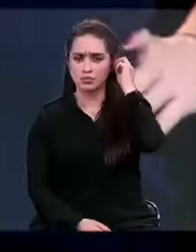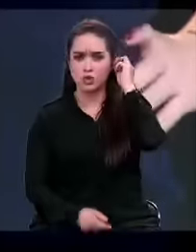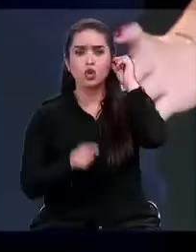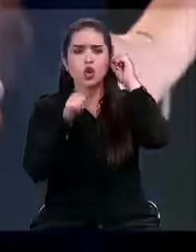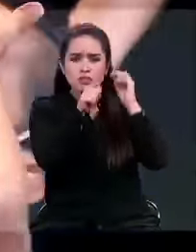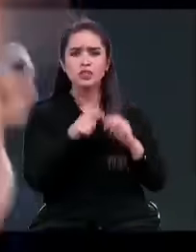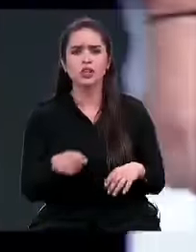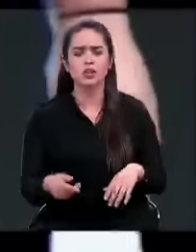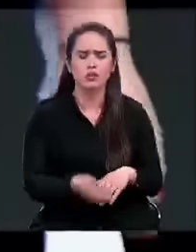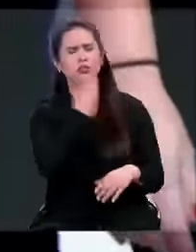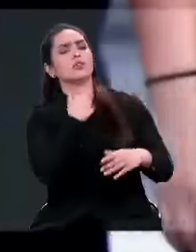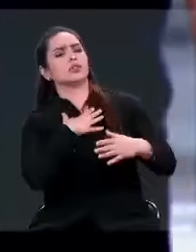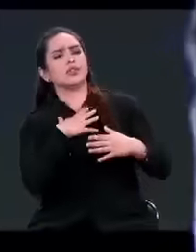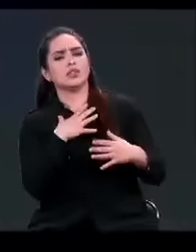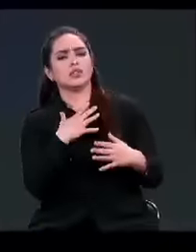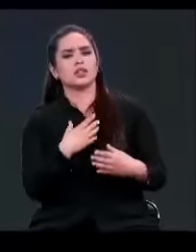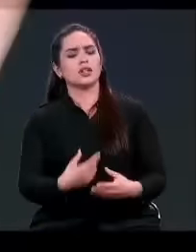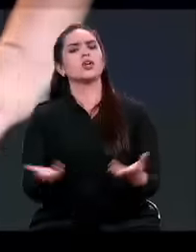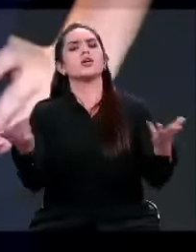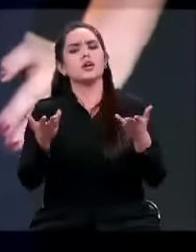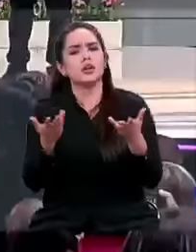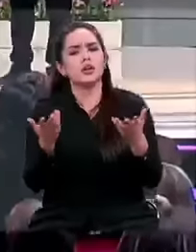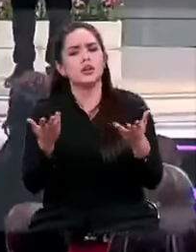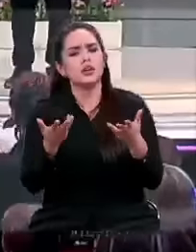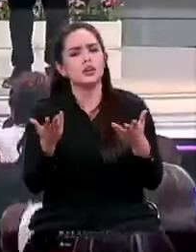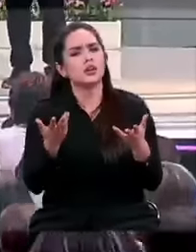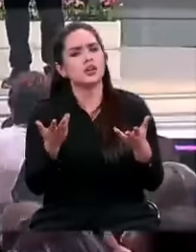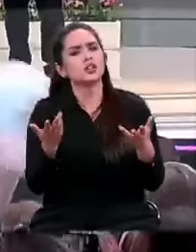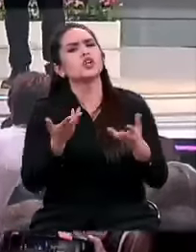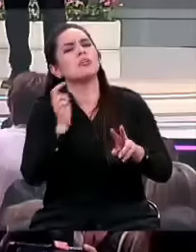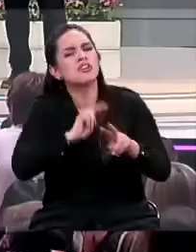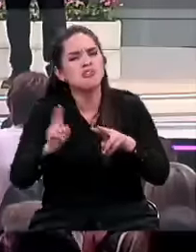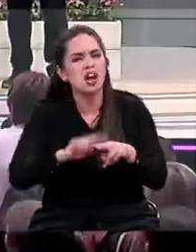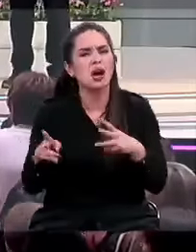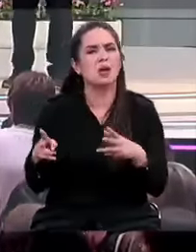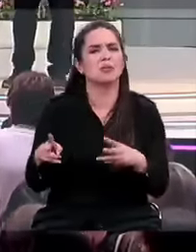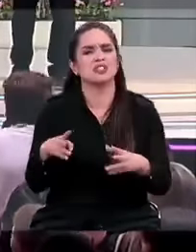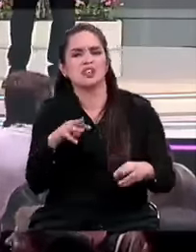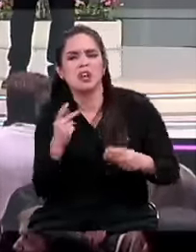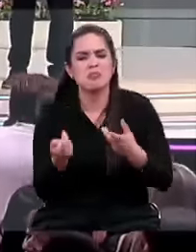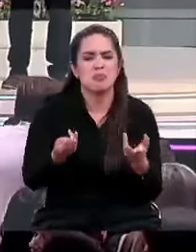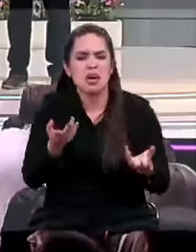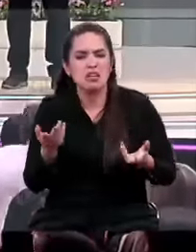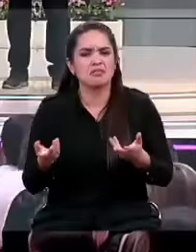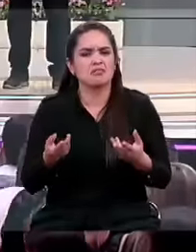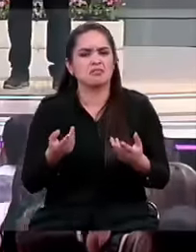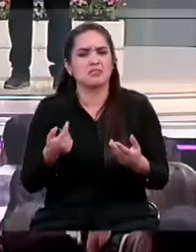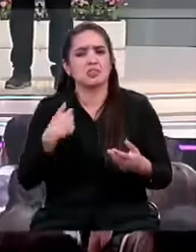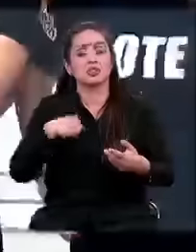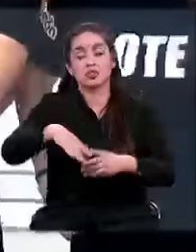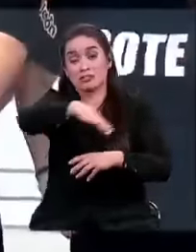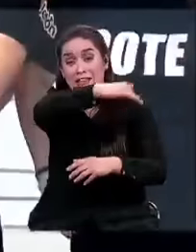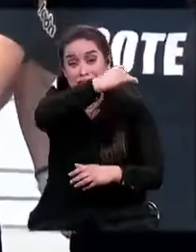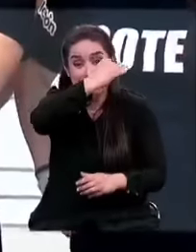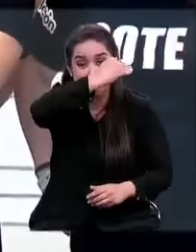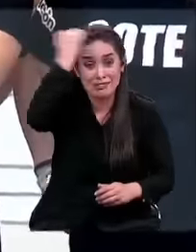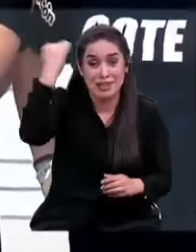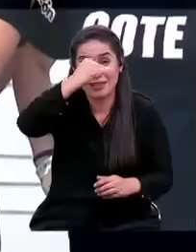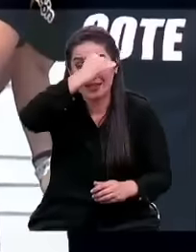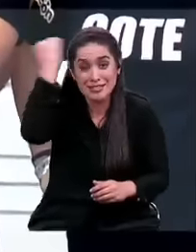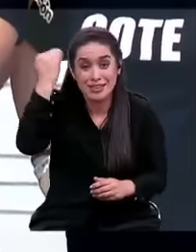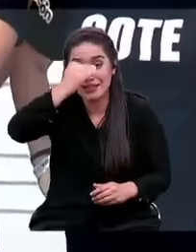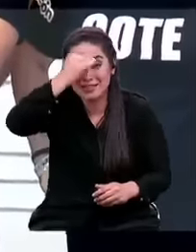Con usted. Oye, ¿cómo que vamos a hacer la cuestión con el mamá, la le dijo? ¿Sabes qué? Estoy hasta acá, estoy acá con